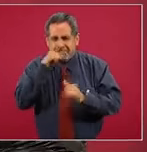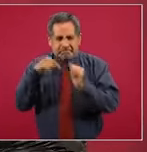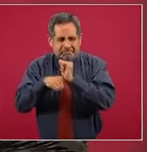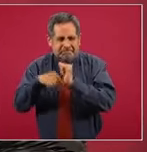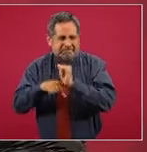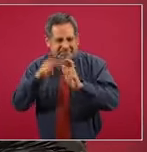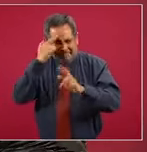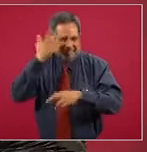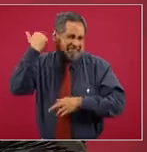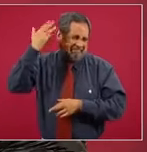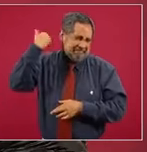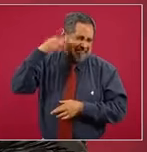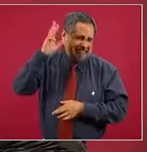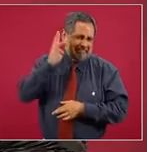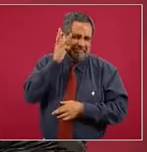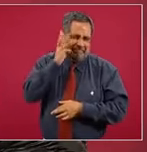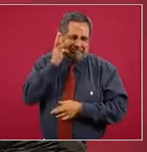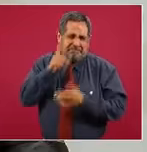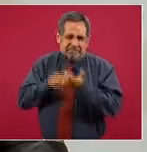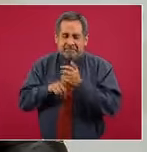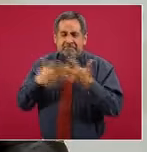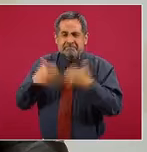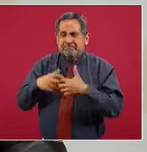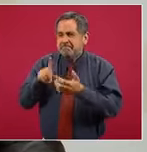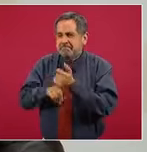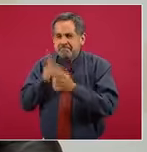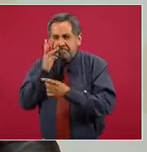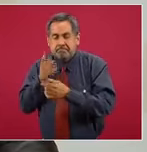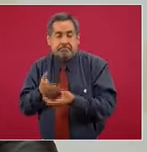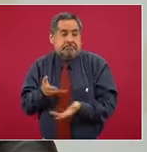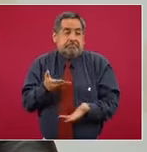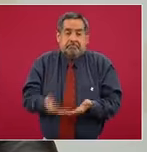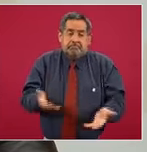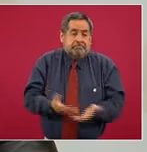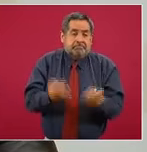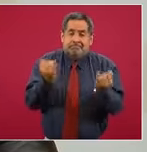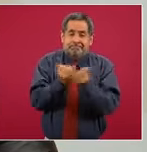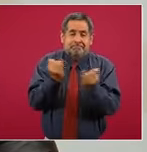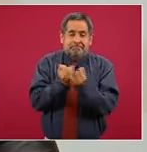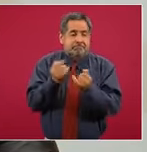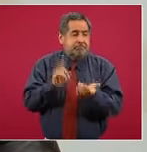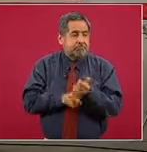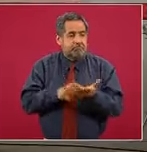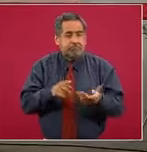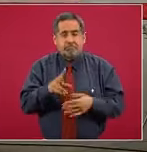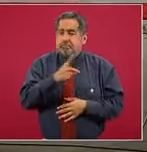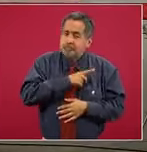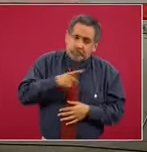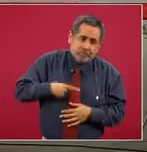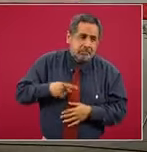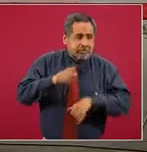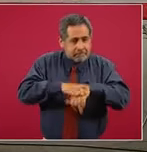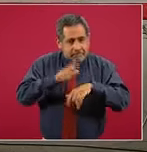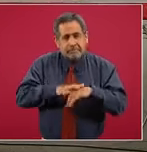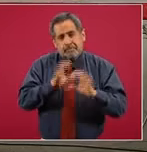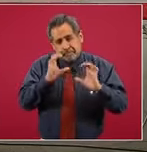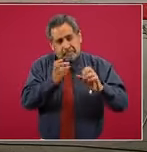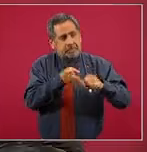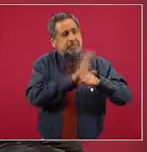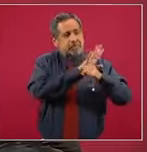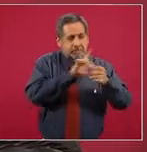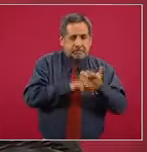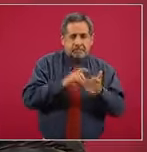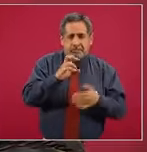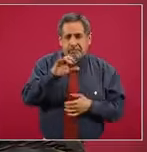de whisky y fábricas clandestinas de whisky. En este caso, dado que estamos en una